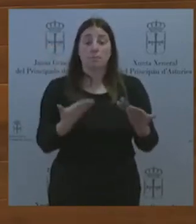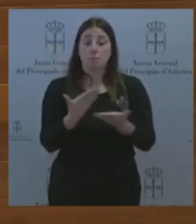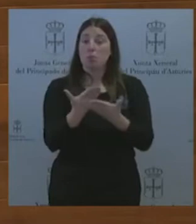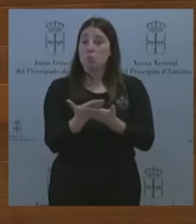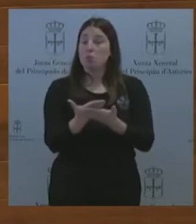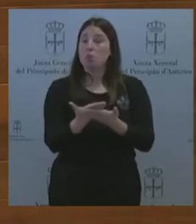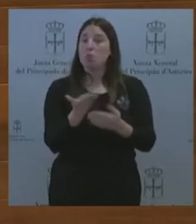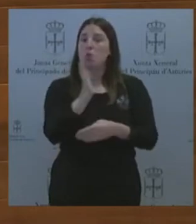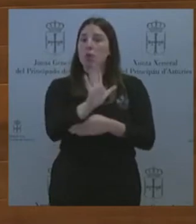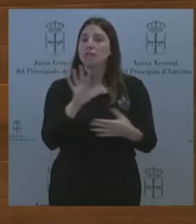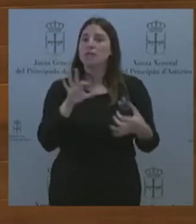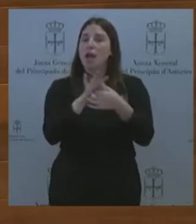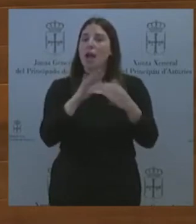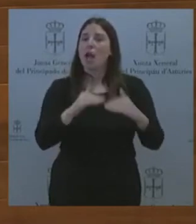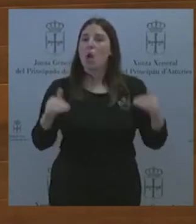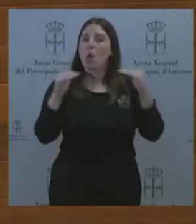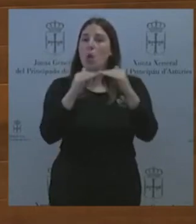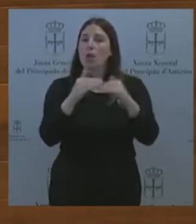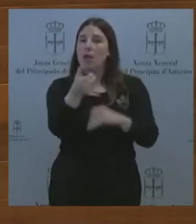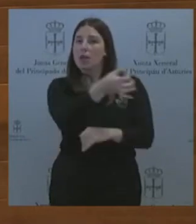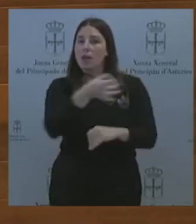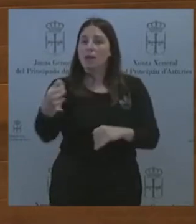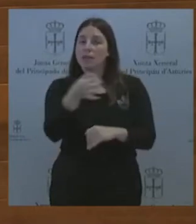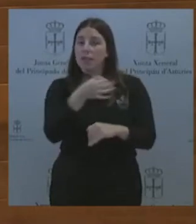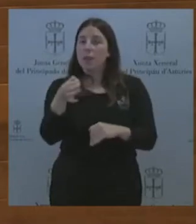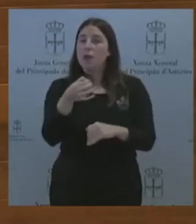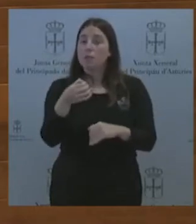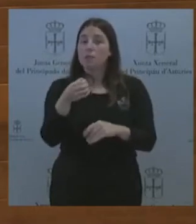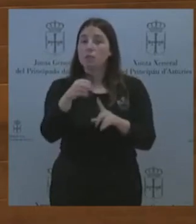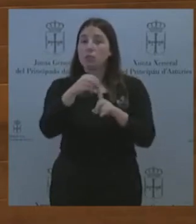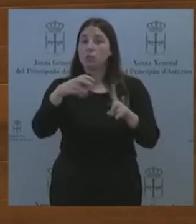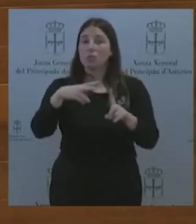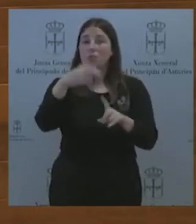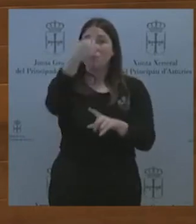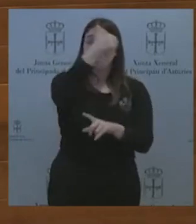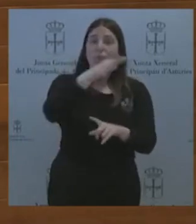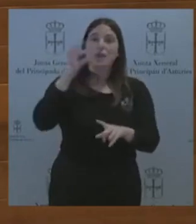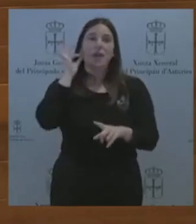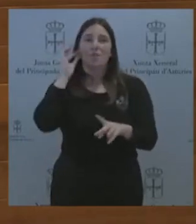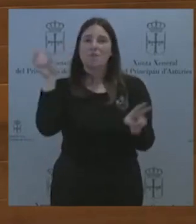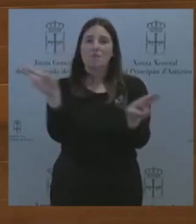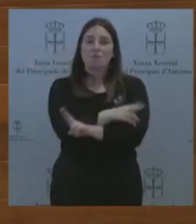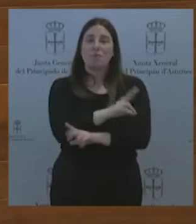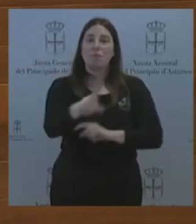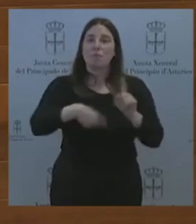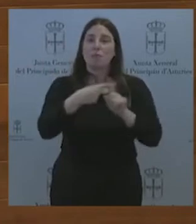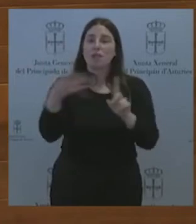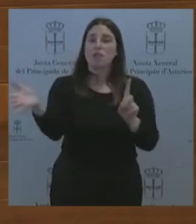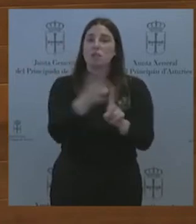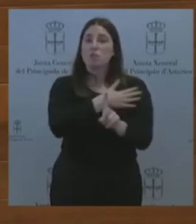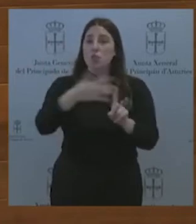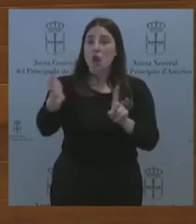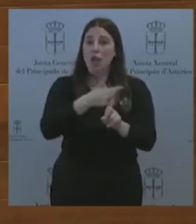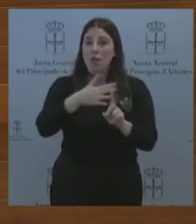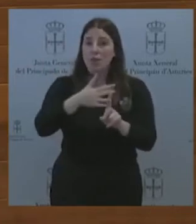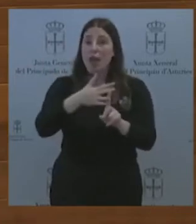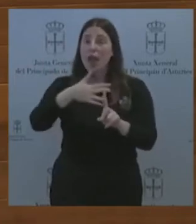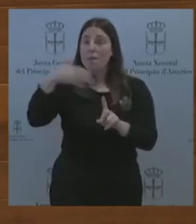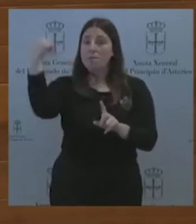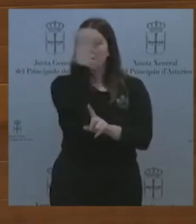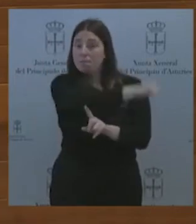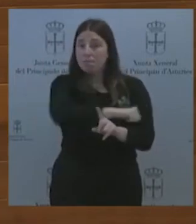de perspectivas de género y eliminación de la ley de violencia de género. No queremos colectivos que no